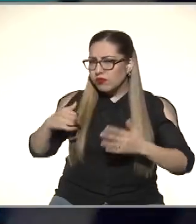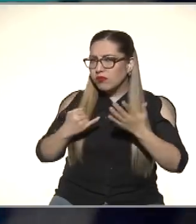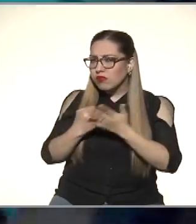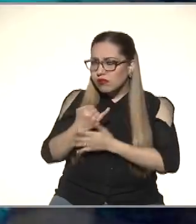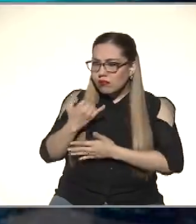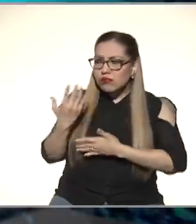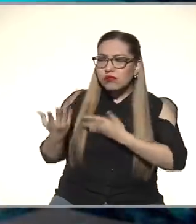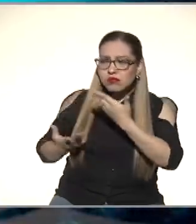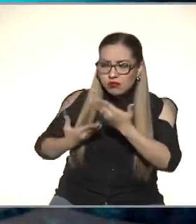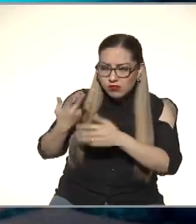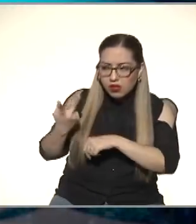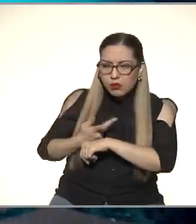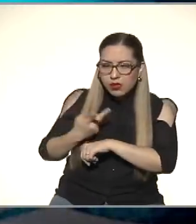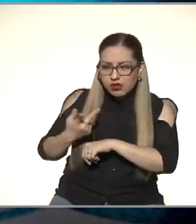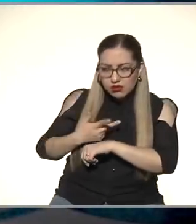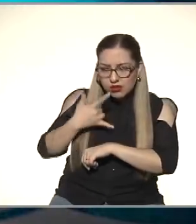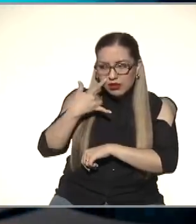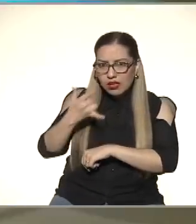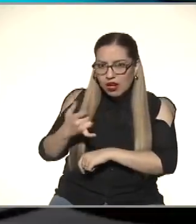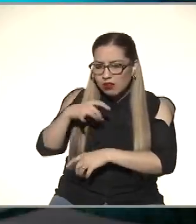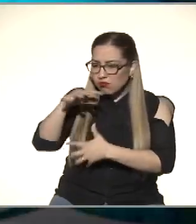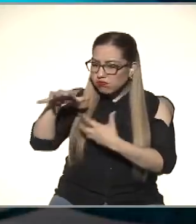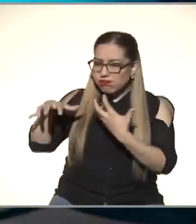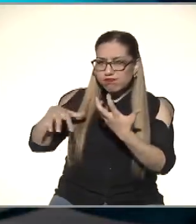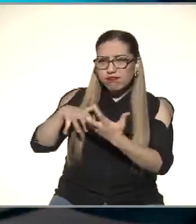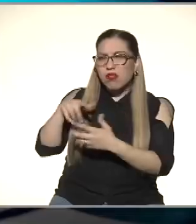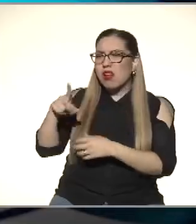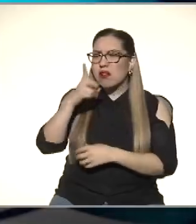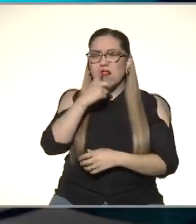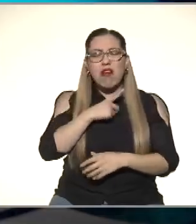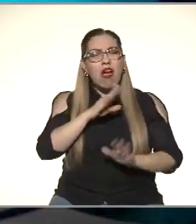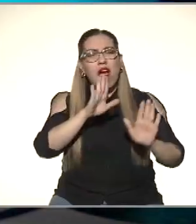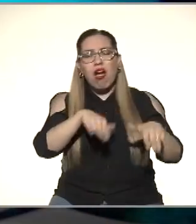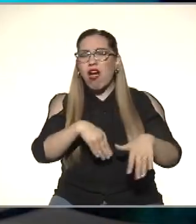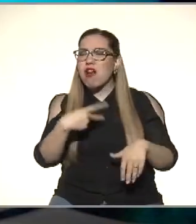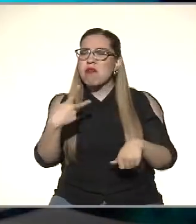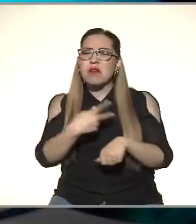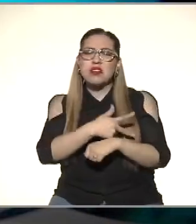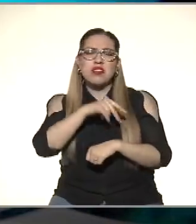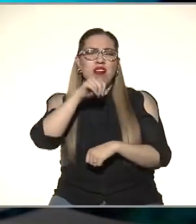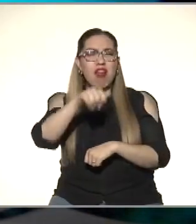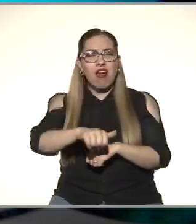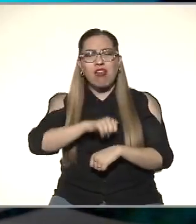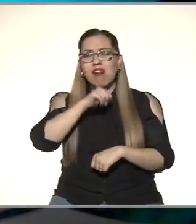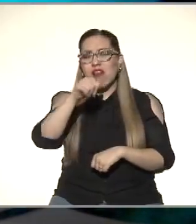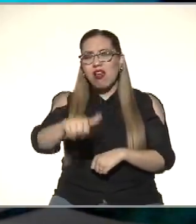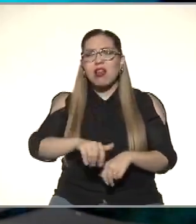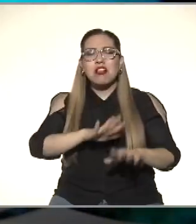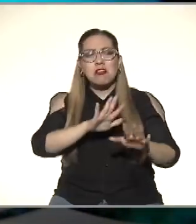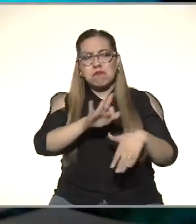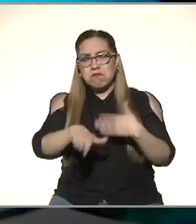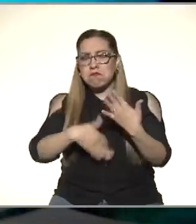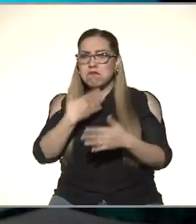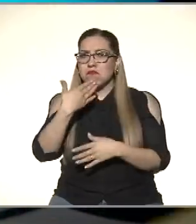te noto como raro. Él me decía que no pasaba nada, que él, pues todo bien, ¿no? Y ya fue cuando yo le dije,